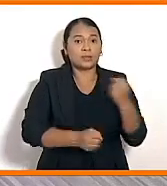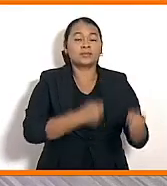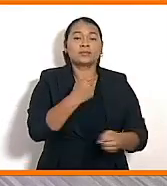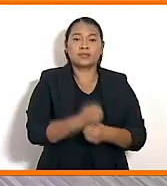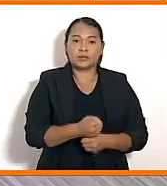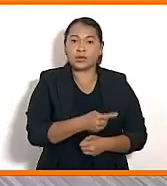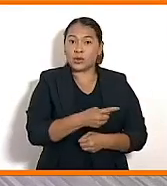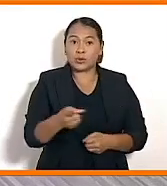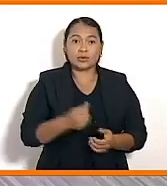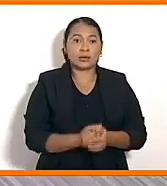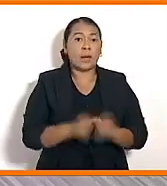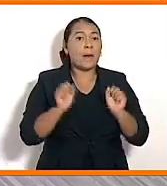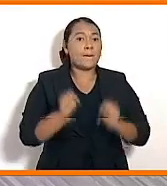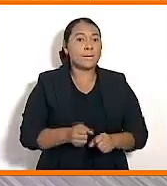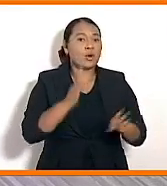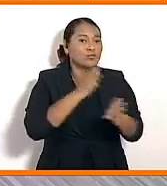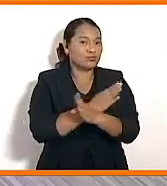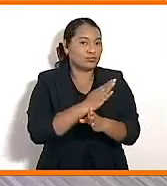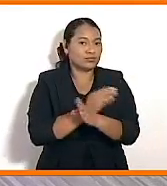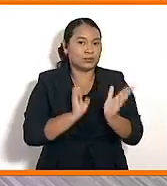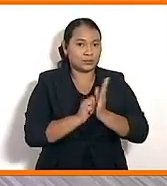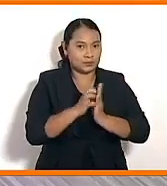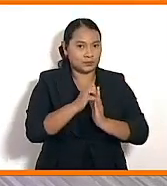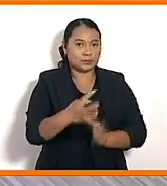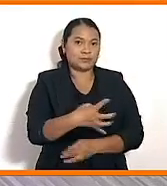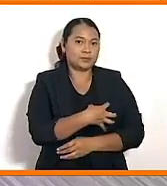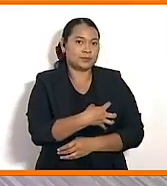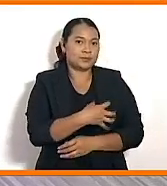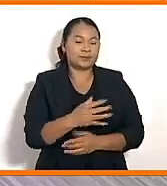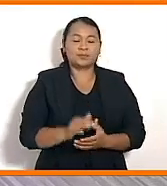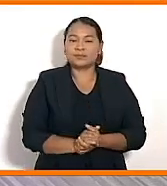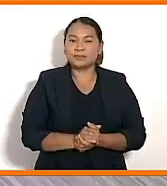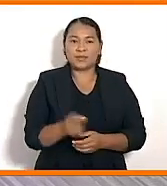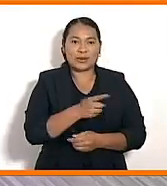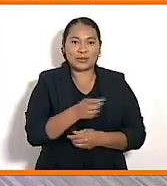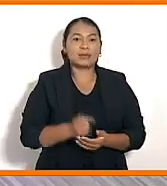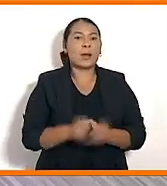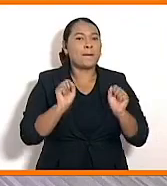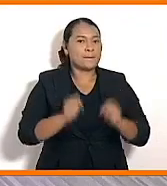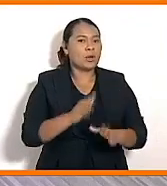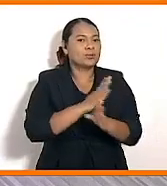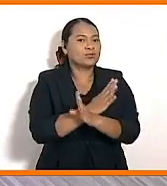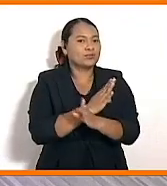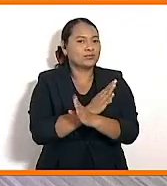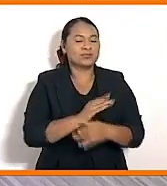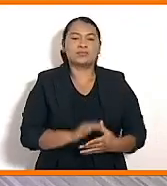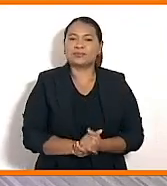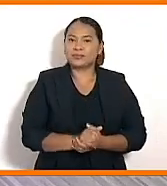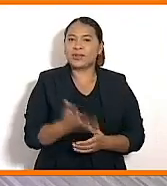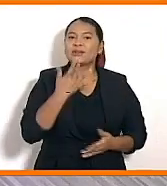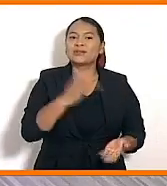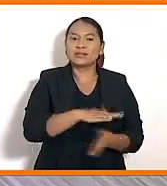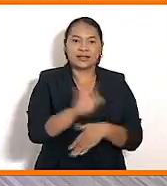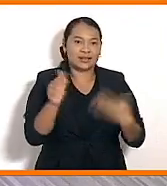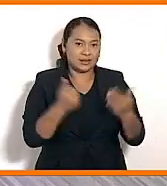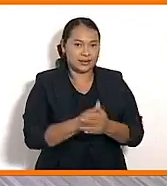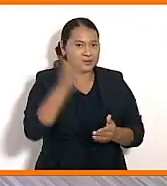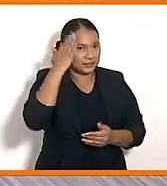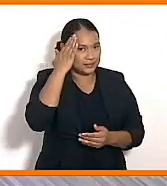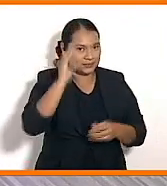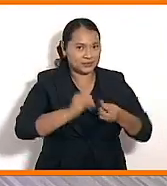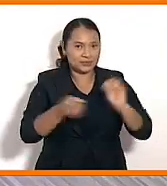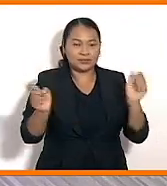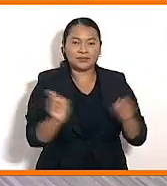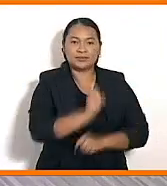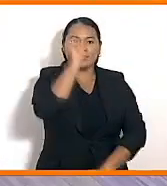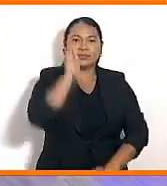tu mejor defensa para detectar a tiempo el cáncer de seno. Tu poder es prevenir. Te deseo muchísima suerte porque en esta tarde se viene el primer número ganador para